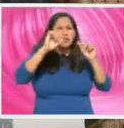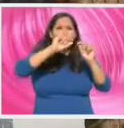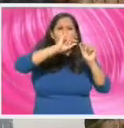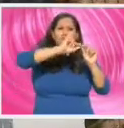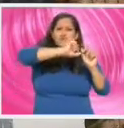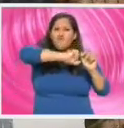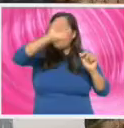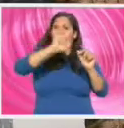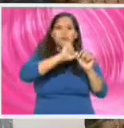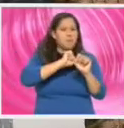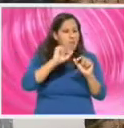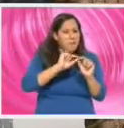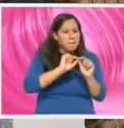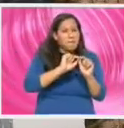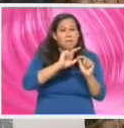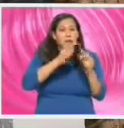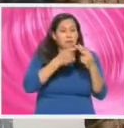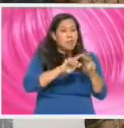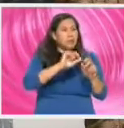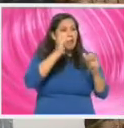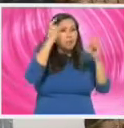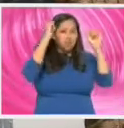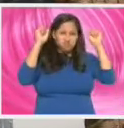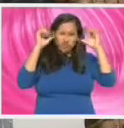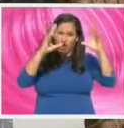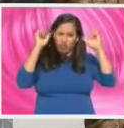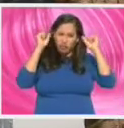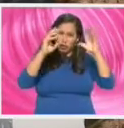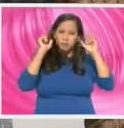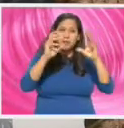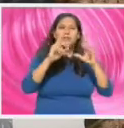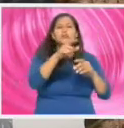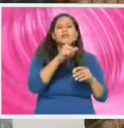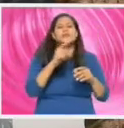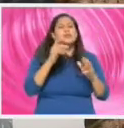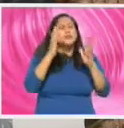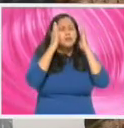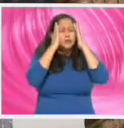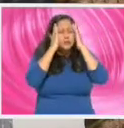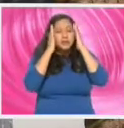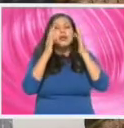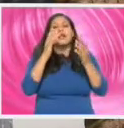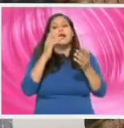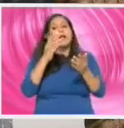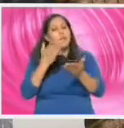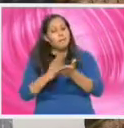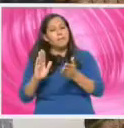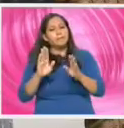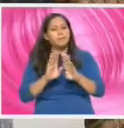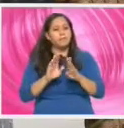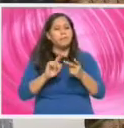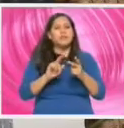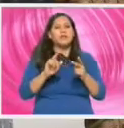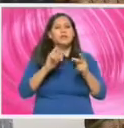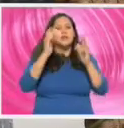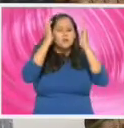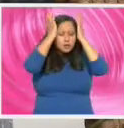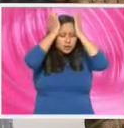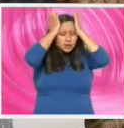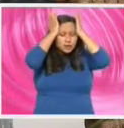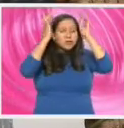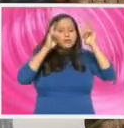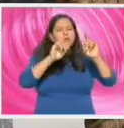forma súbita, o sea, desde que inicia es muy intenso, hay que checar eso. Cuando viene acompañado de otras cosas como